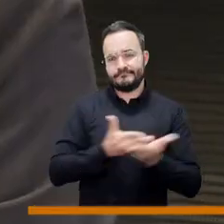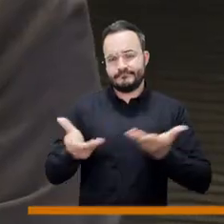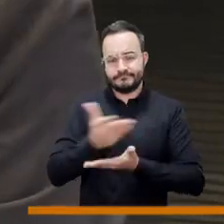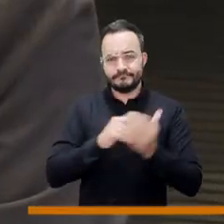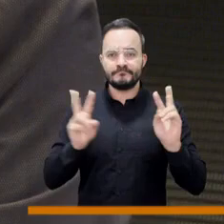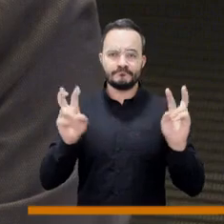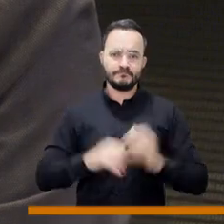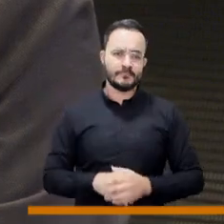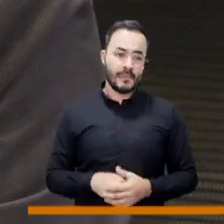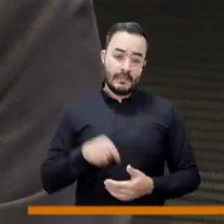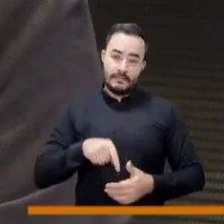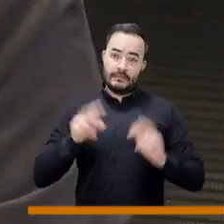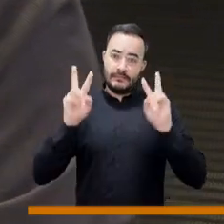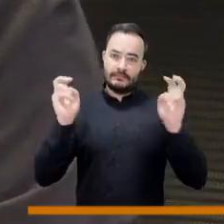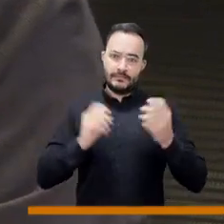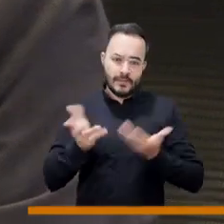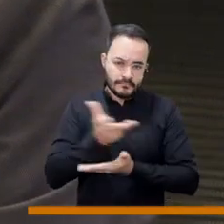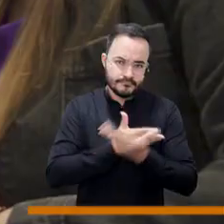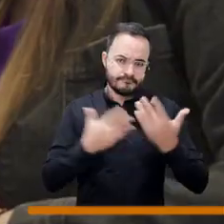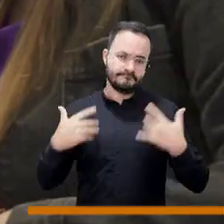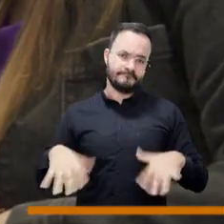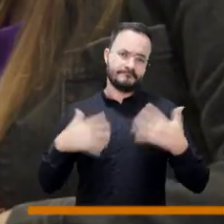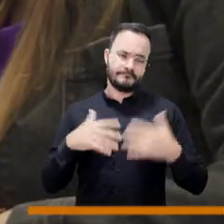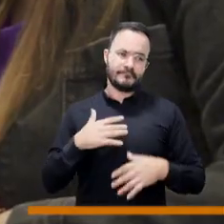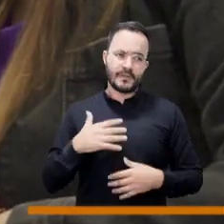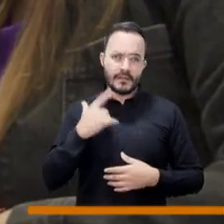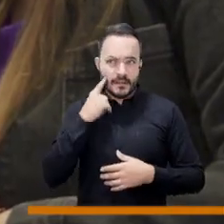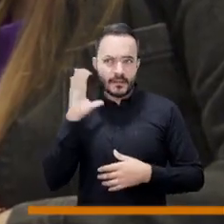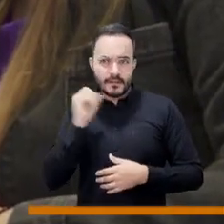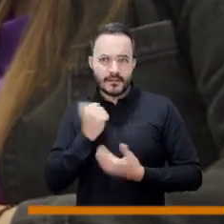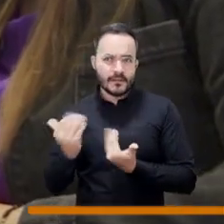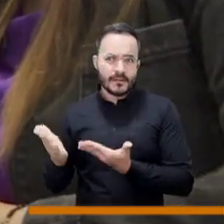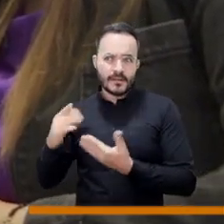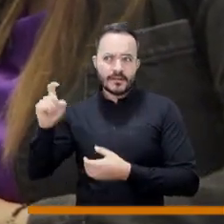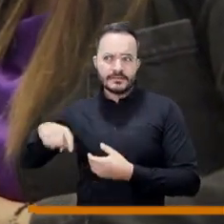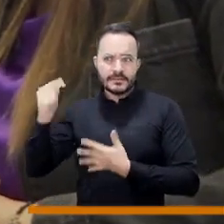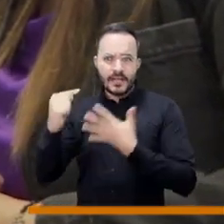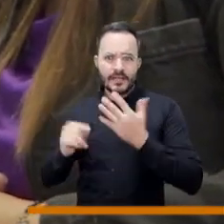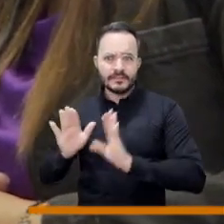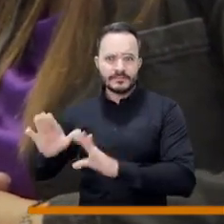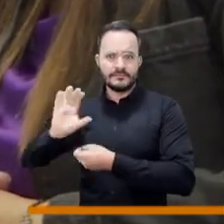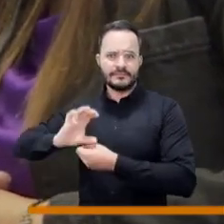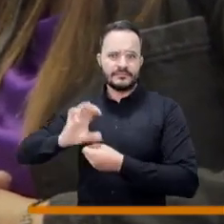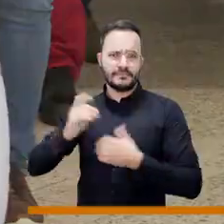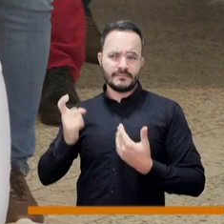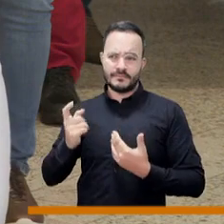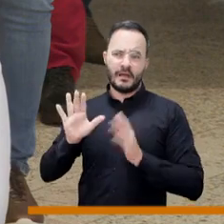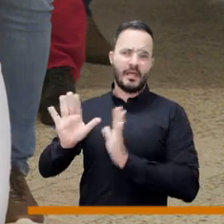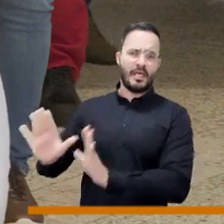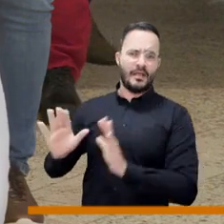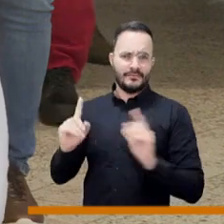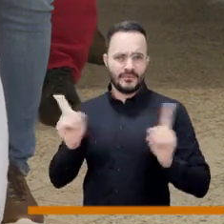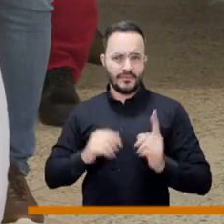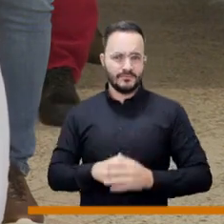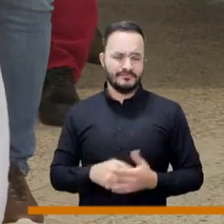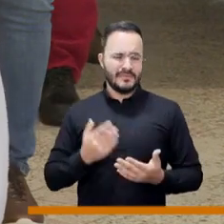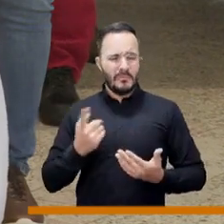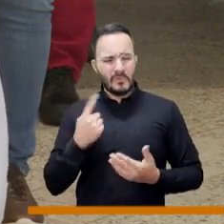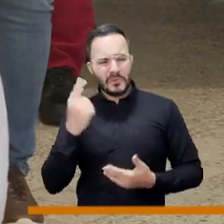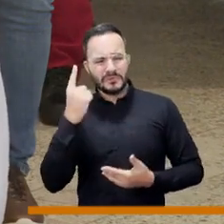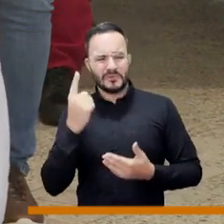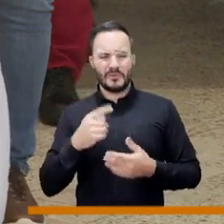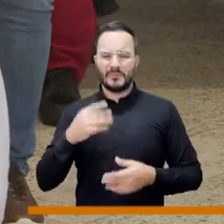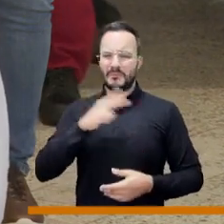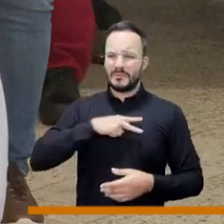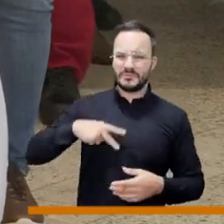que volvamos a traer este tema a la mesa. Este tema lo tenemos que tratar, son los intereses de la ciudad los que están en juego, son los intereses de la